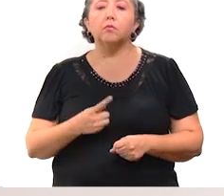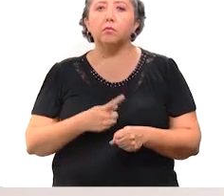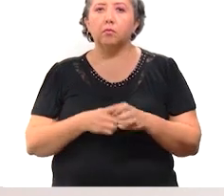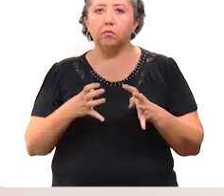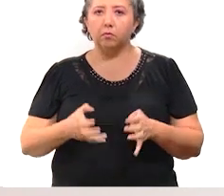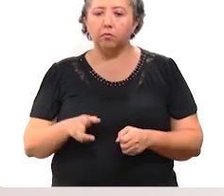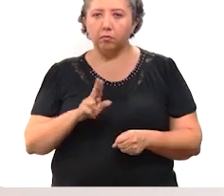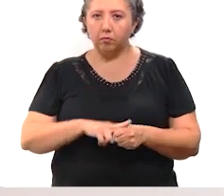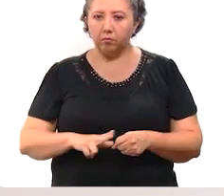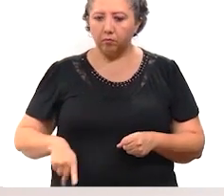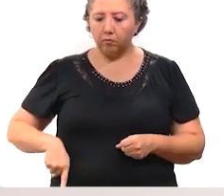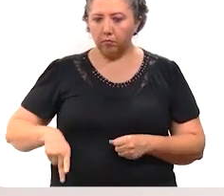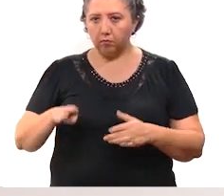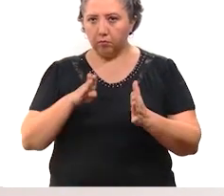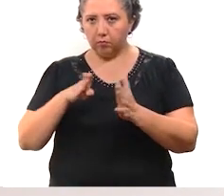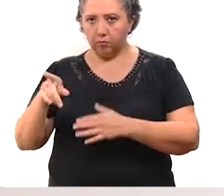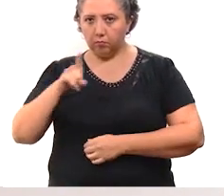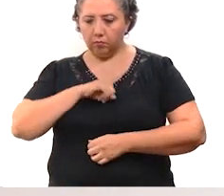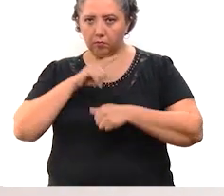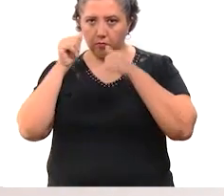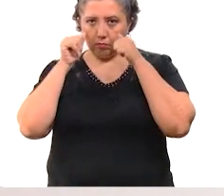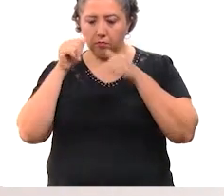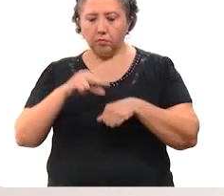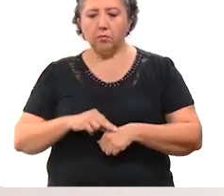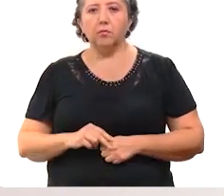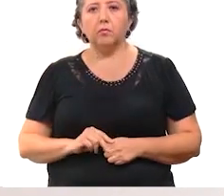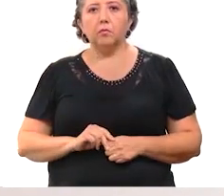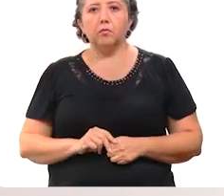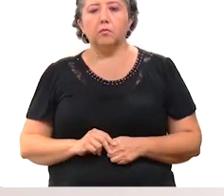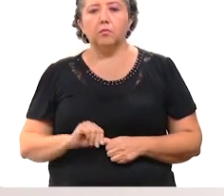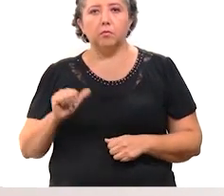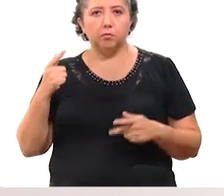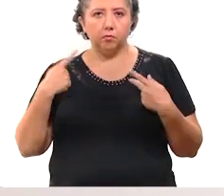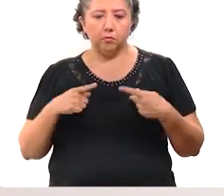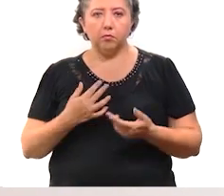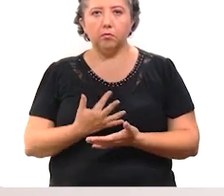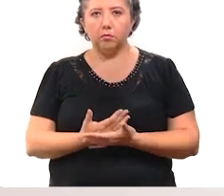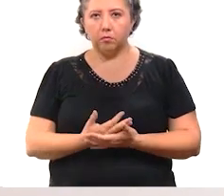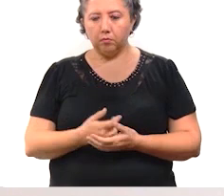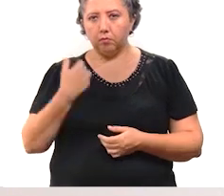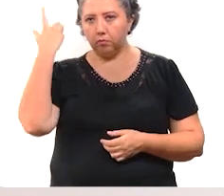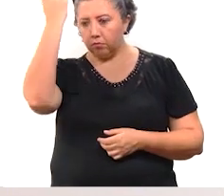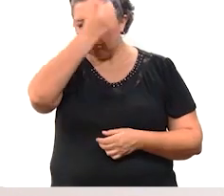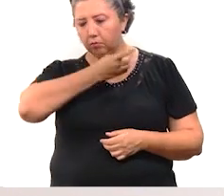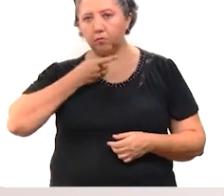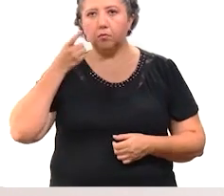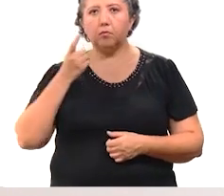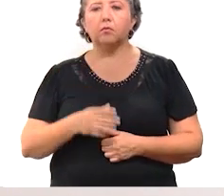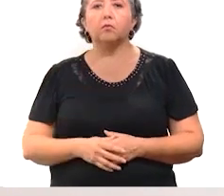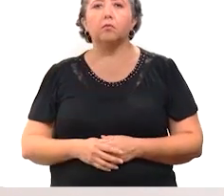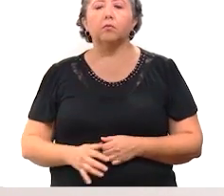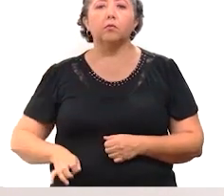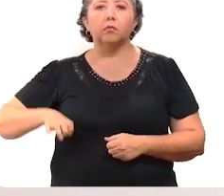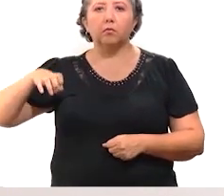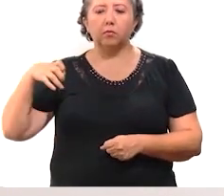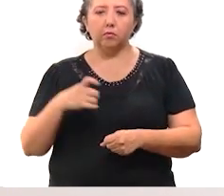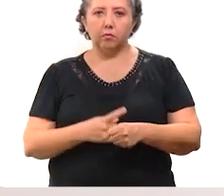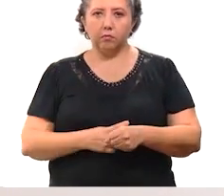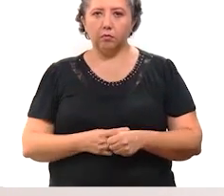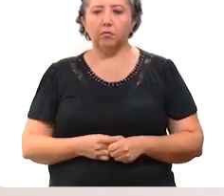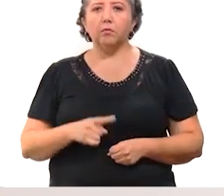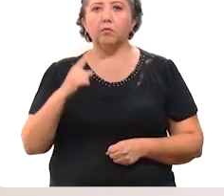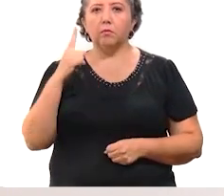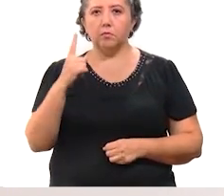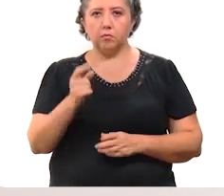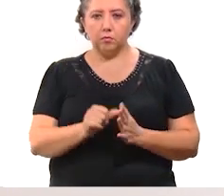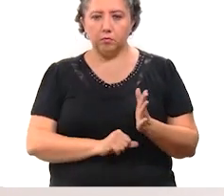positivos están en hospitales públicos y en aislamiento total. Hay otros pacientes a la espera de diagnóstico. El rango de edad de